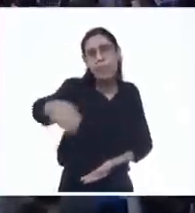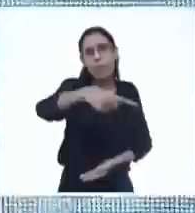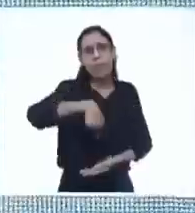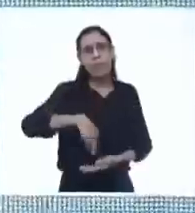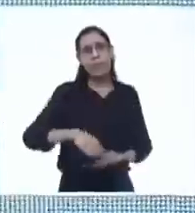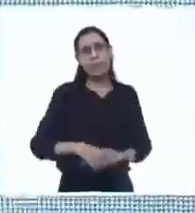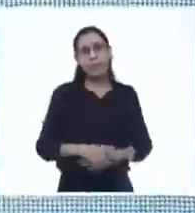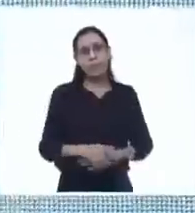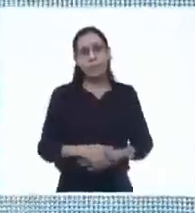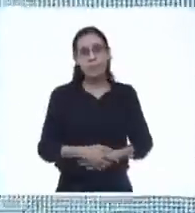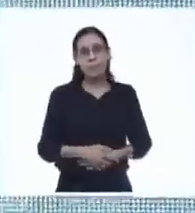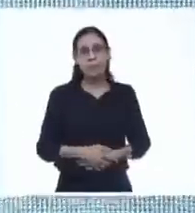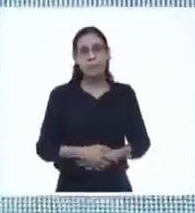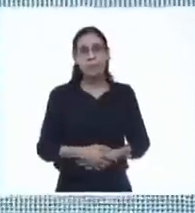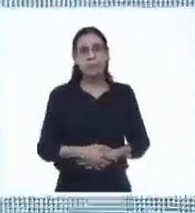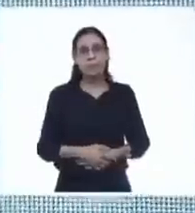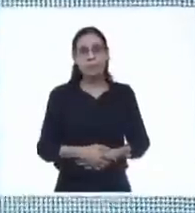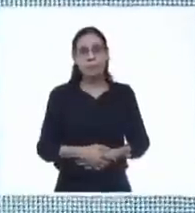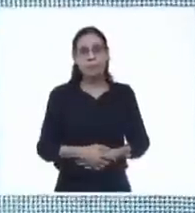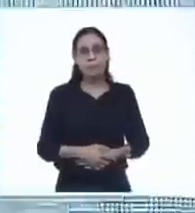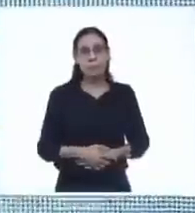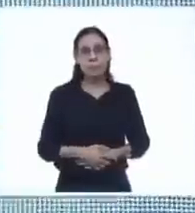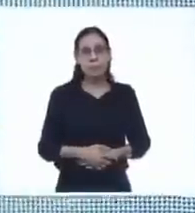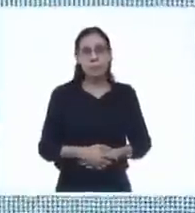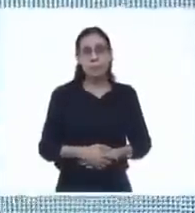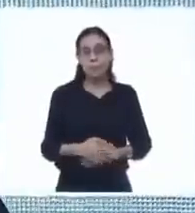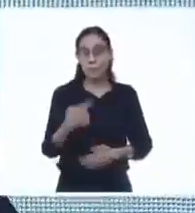que tomemos este tiempo